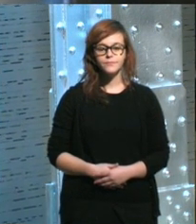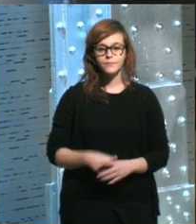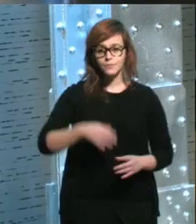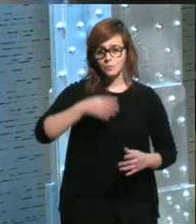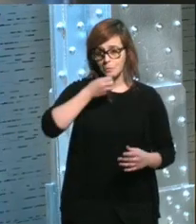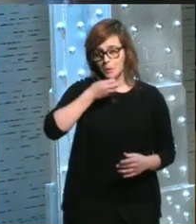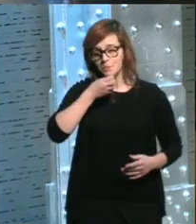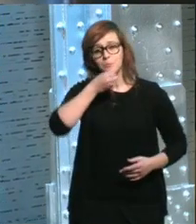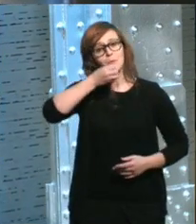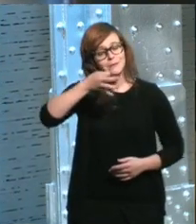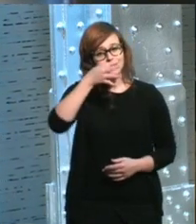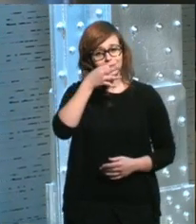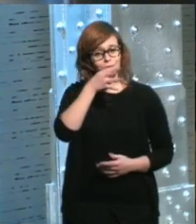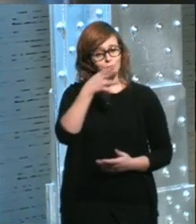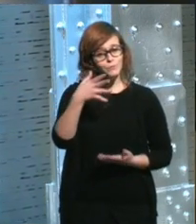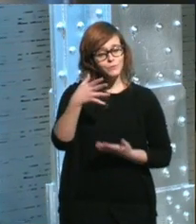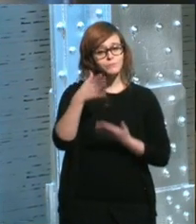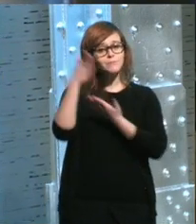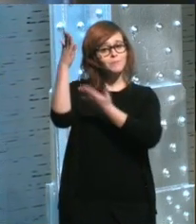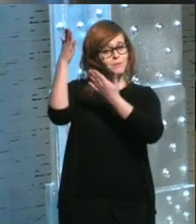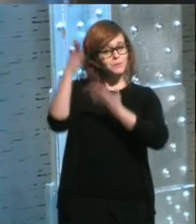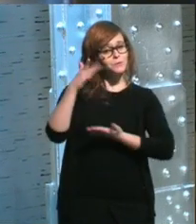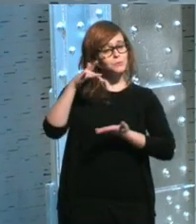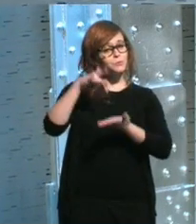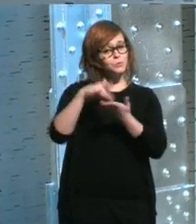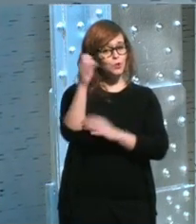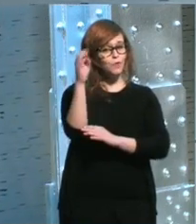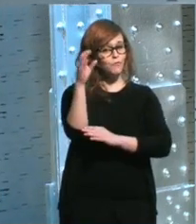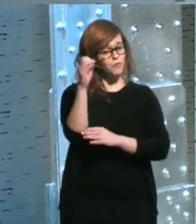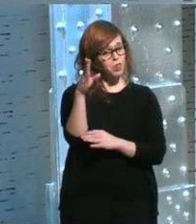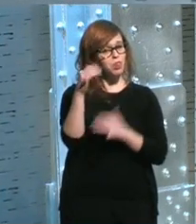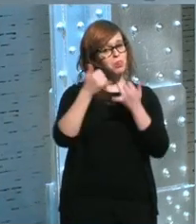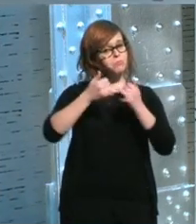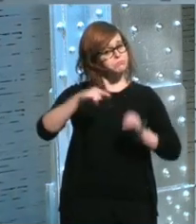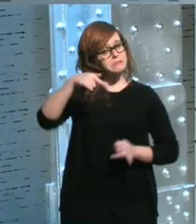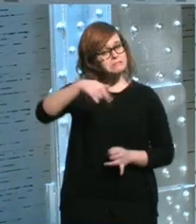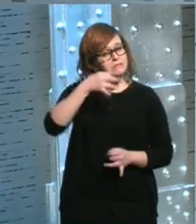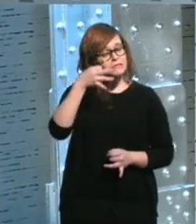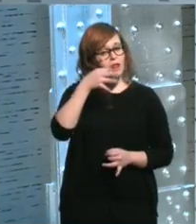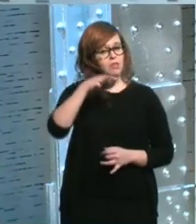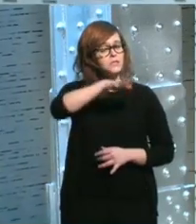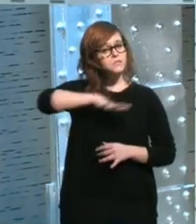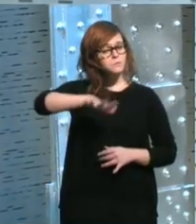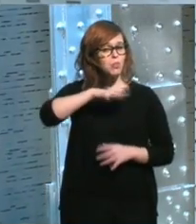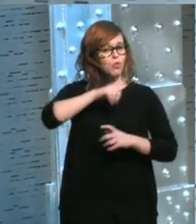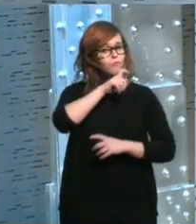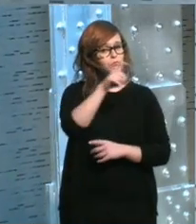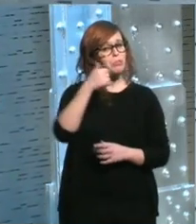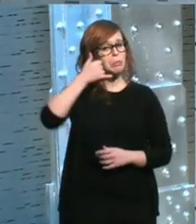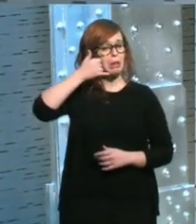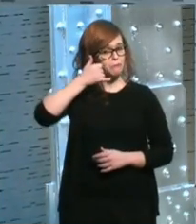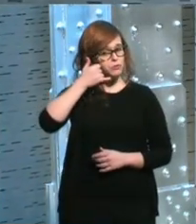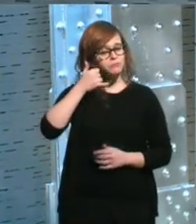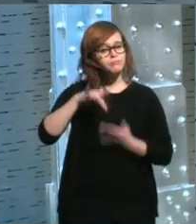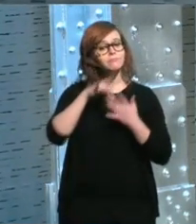Bueno, pues buenas tardes y bienvenidos a esta conferencia que vamos a celebrar esta tarde en el espacio de Fundación Telefónica. Saludamos también